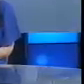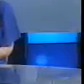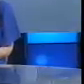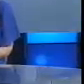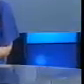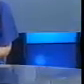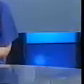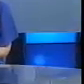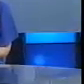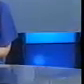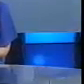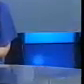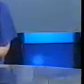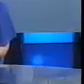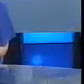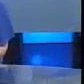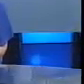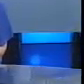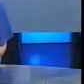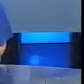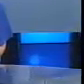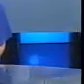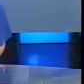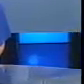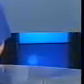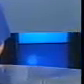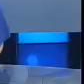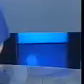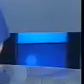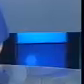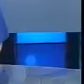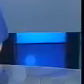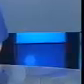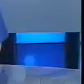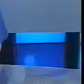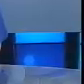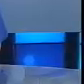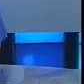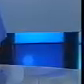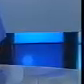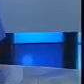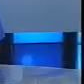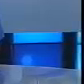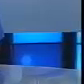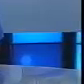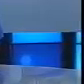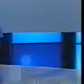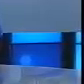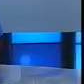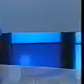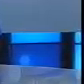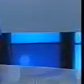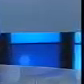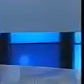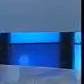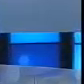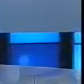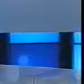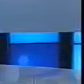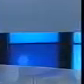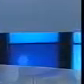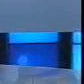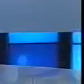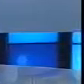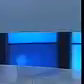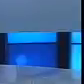percances viales a nivel nacional, en los que al menos 3 personas pierden la vida y 34 resultan con lesiones. Ante estos